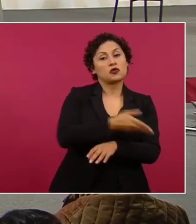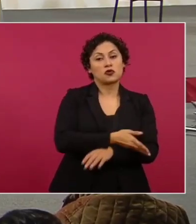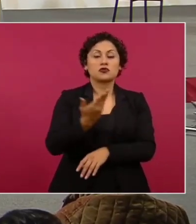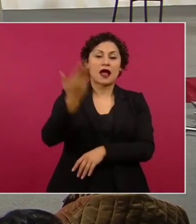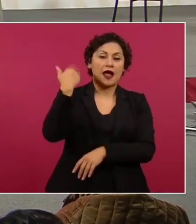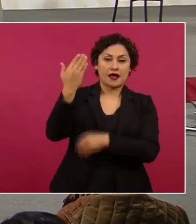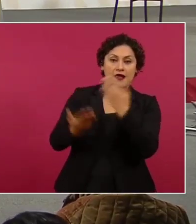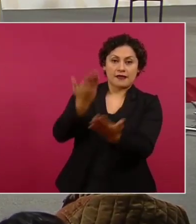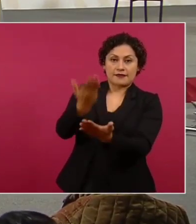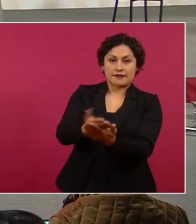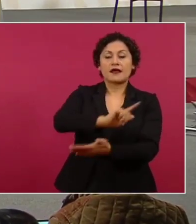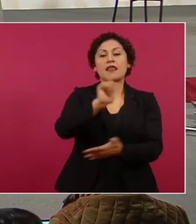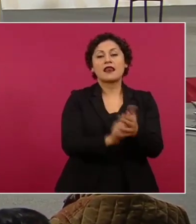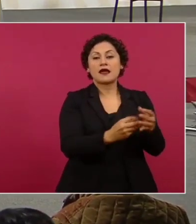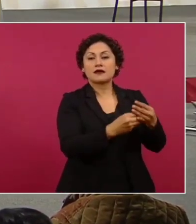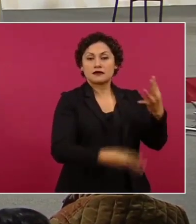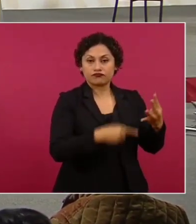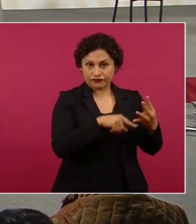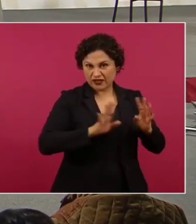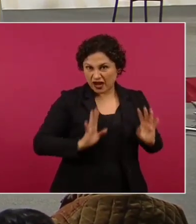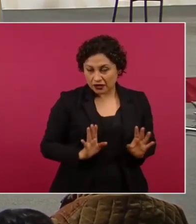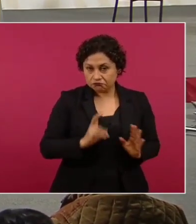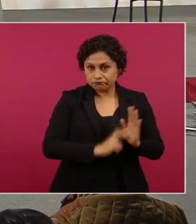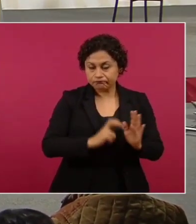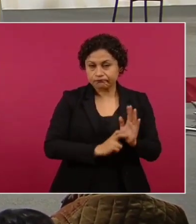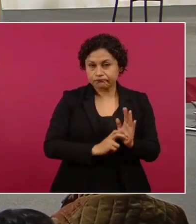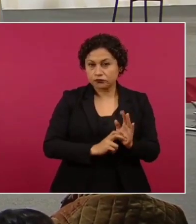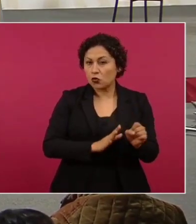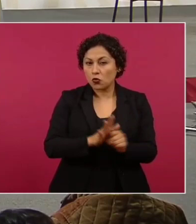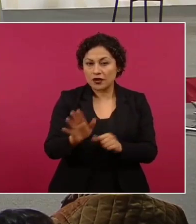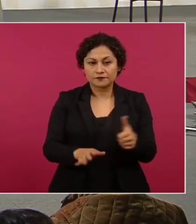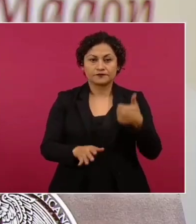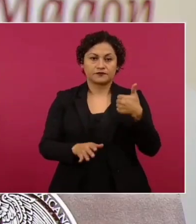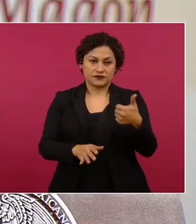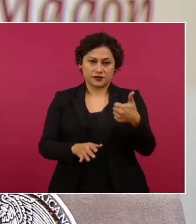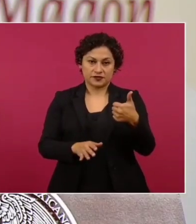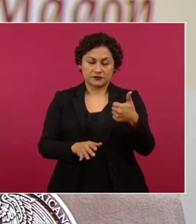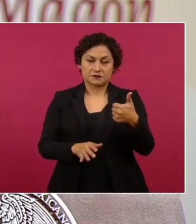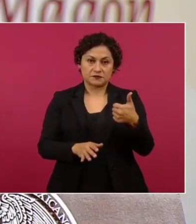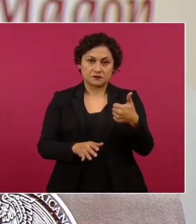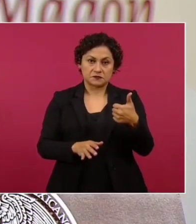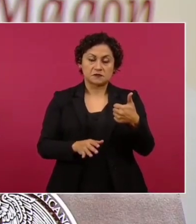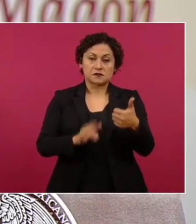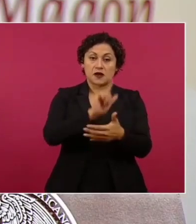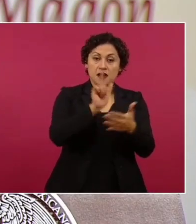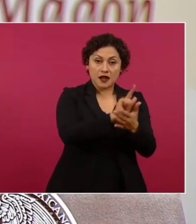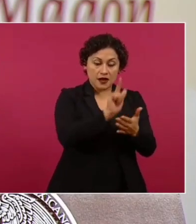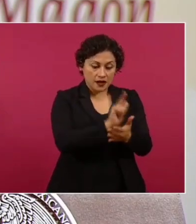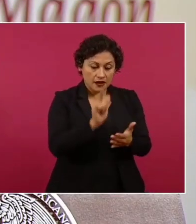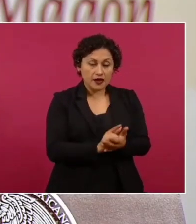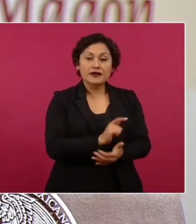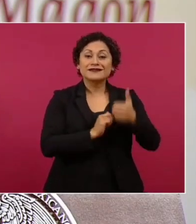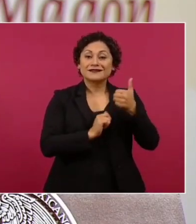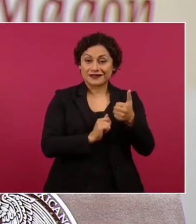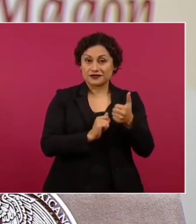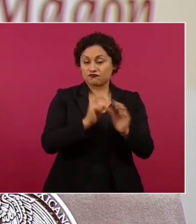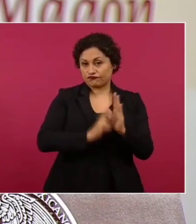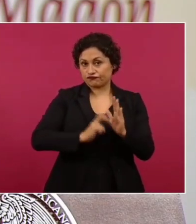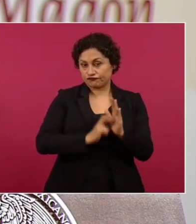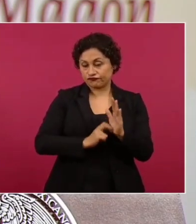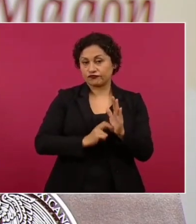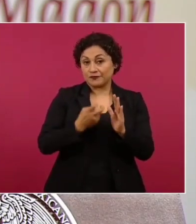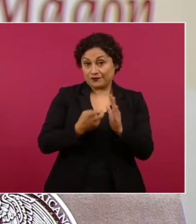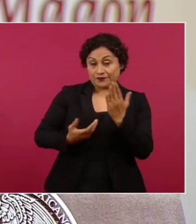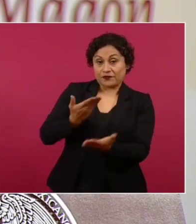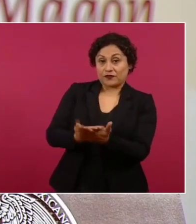reforma a las leyes secundarias, son básicamente 6 las leyes que fueron modificadas. Finalmente, esta